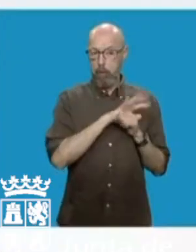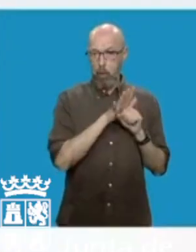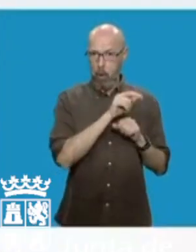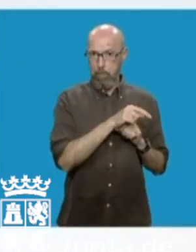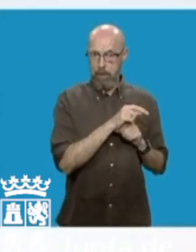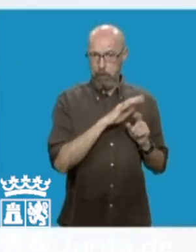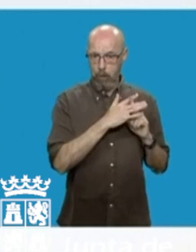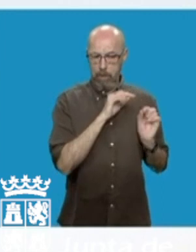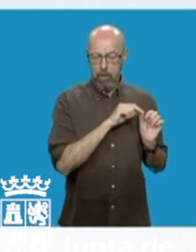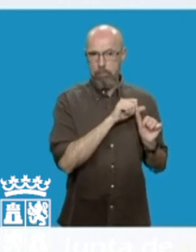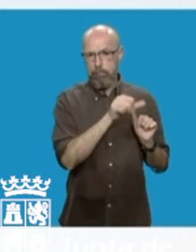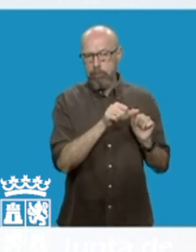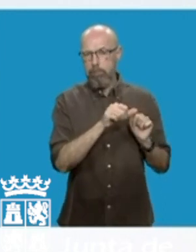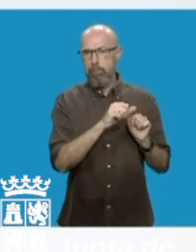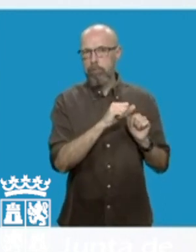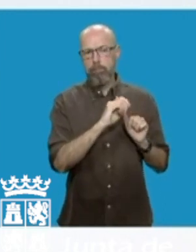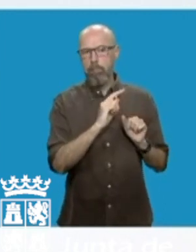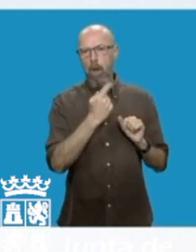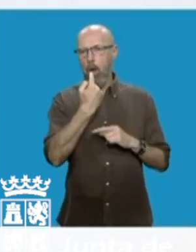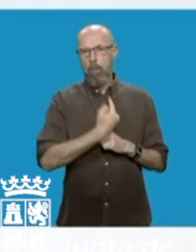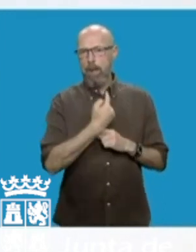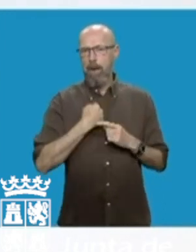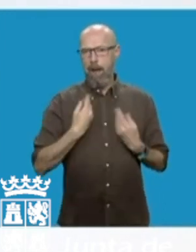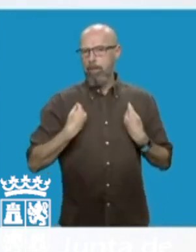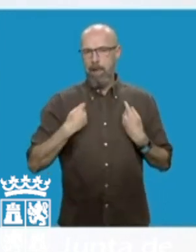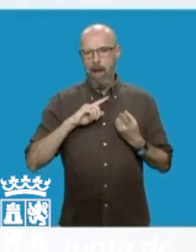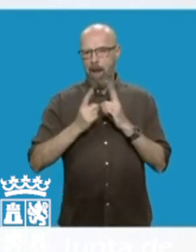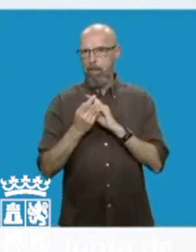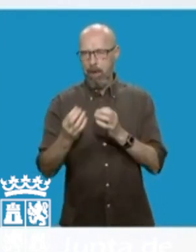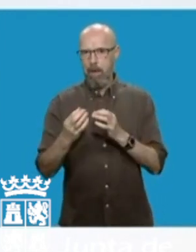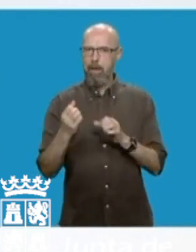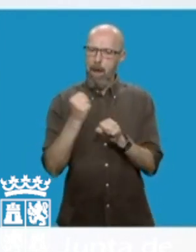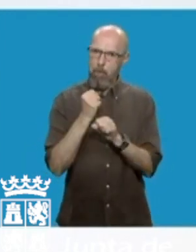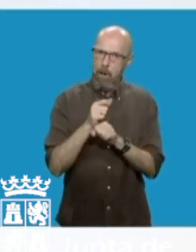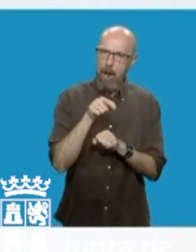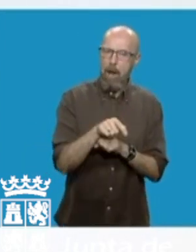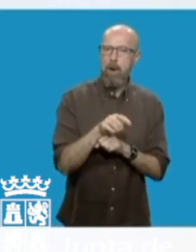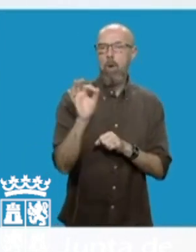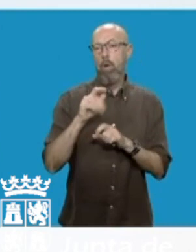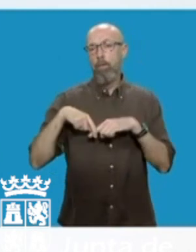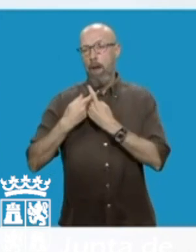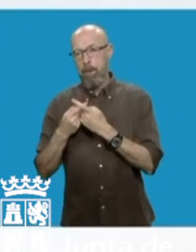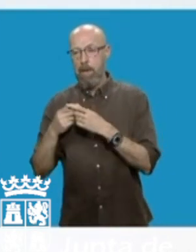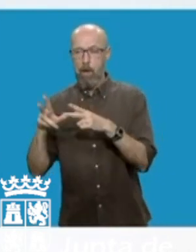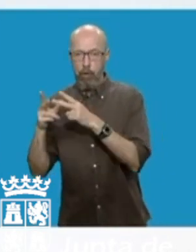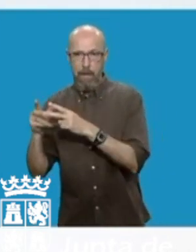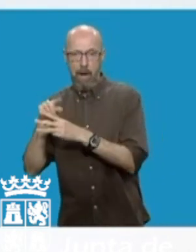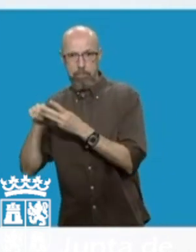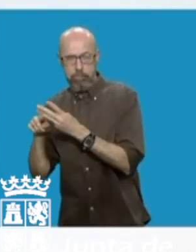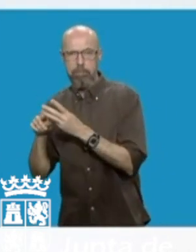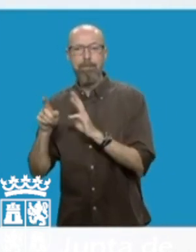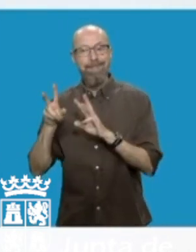cambiar nuestros hábitos de vida en el día a día, tanto en el ámbito laboral como, por supuesto, en el familiar y social. Y el